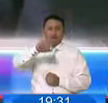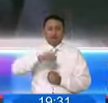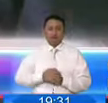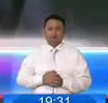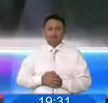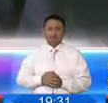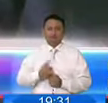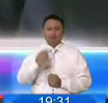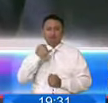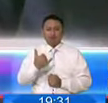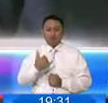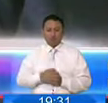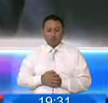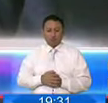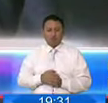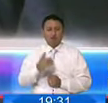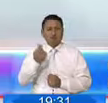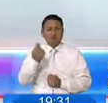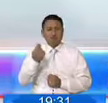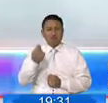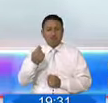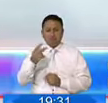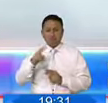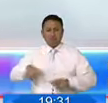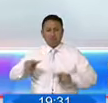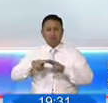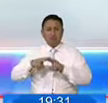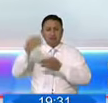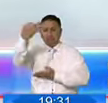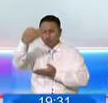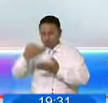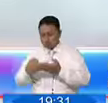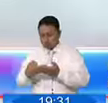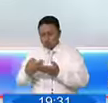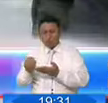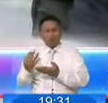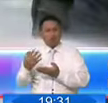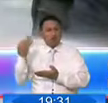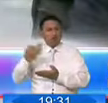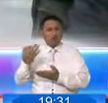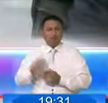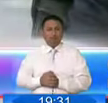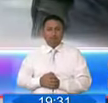impiden establecer cuál es el monto económico como perjuicio al estado ecuatoriano